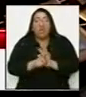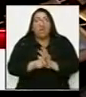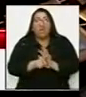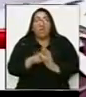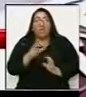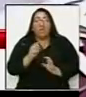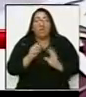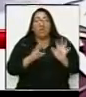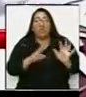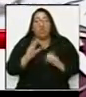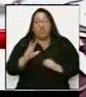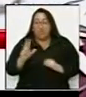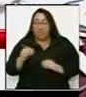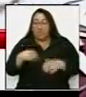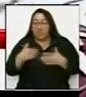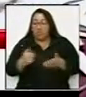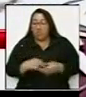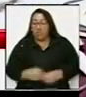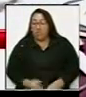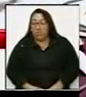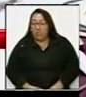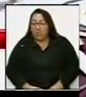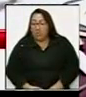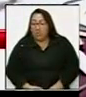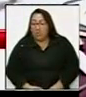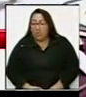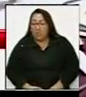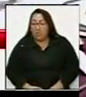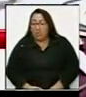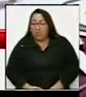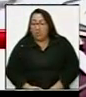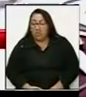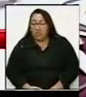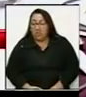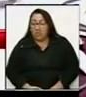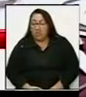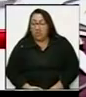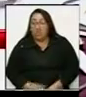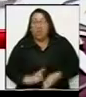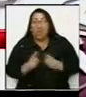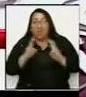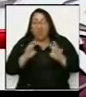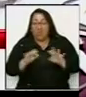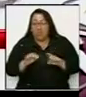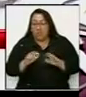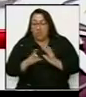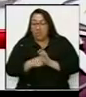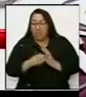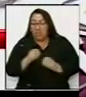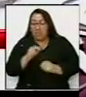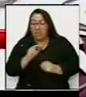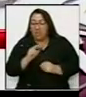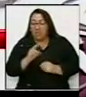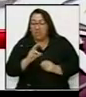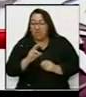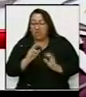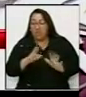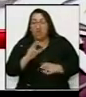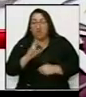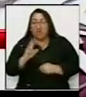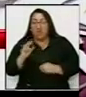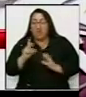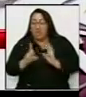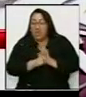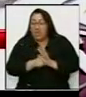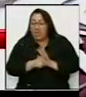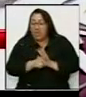30.833, se pueda cambiar el texto en el siguiente sentido: derógase la ley 30.833, ley que declara